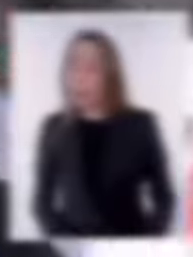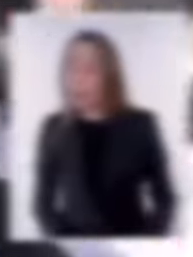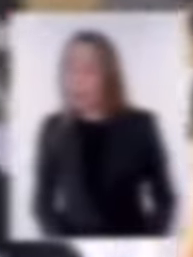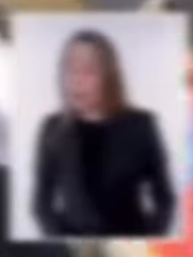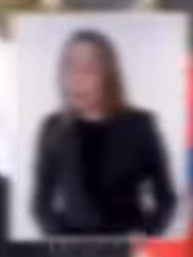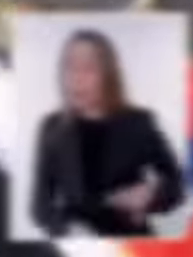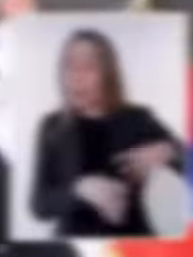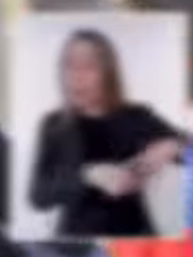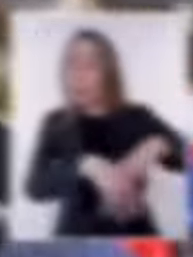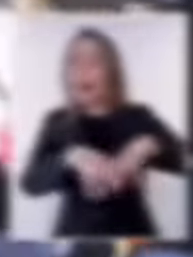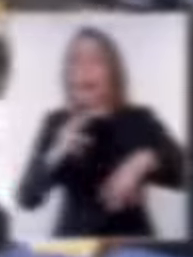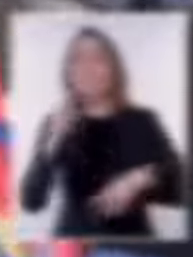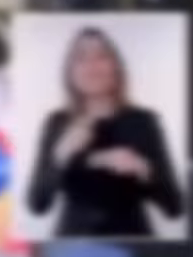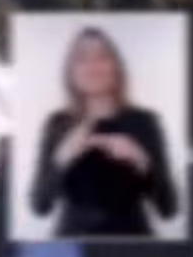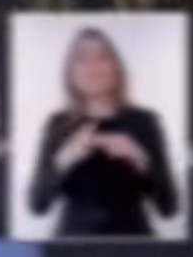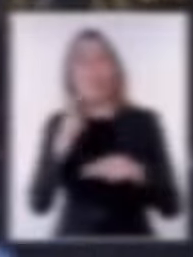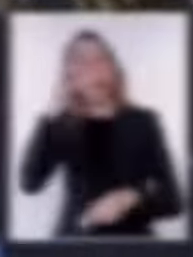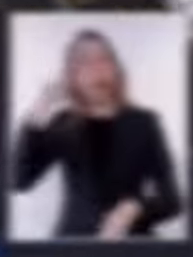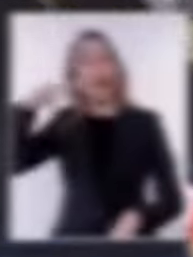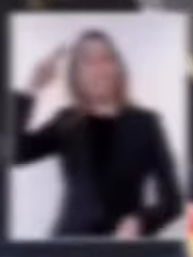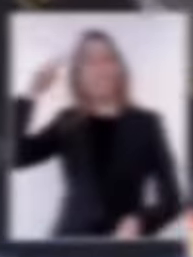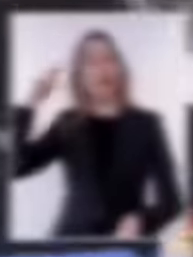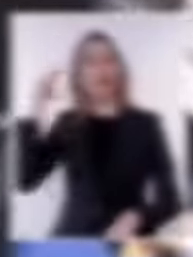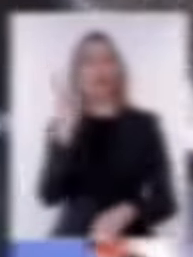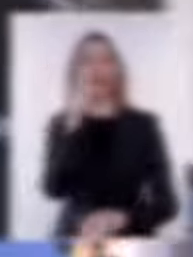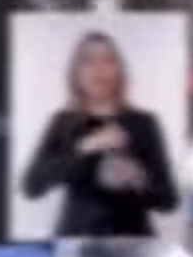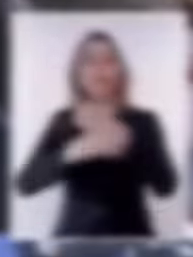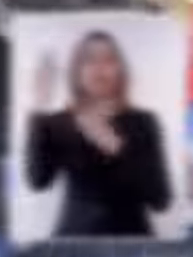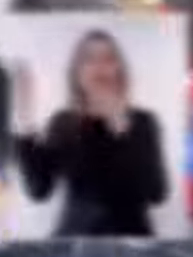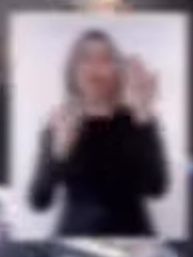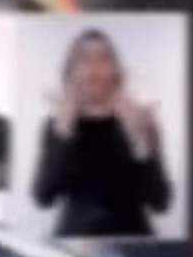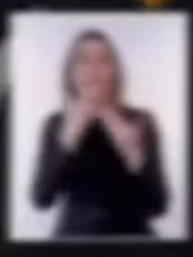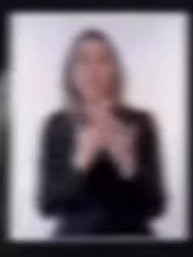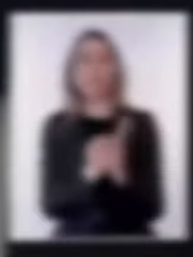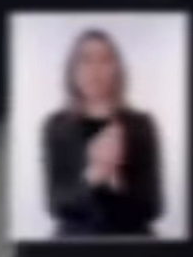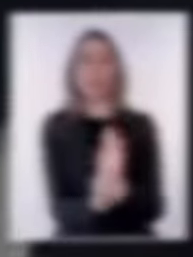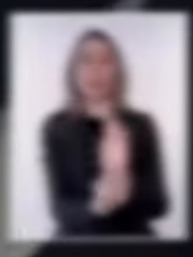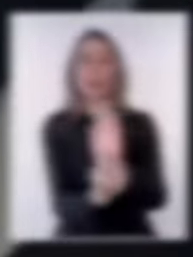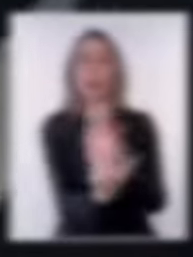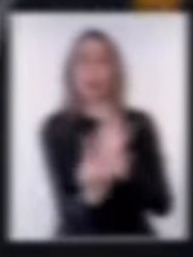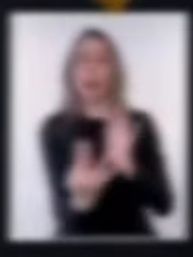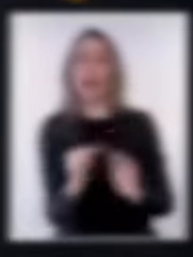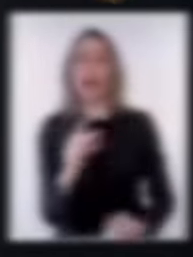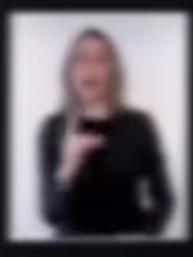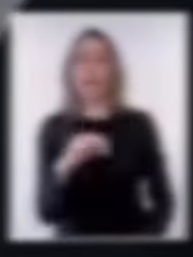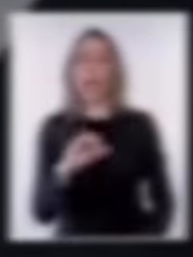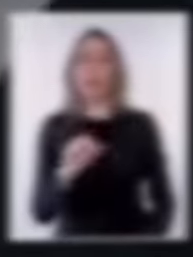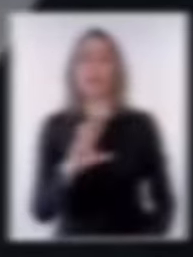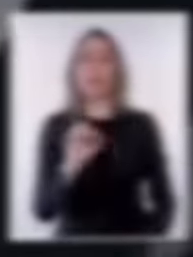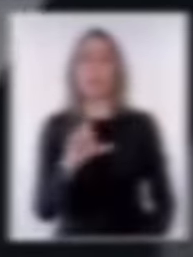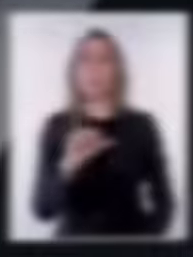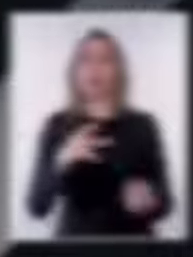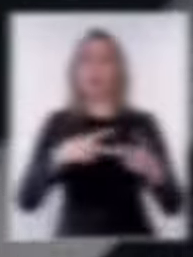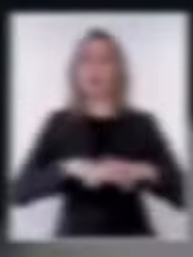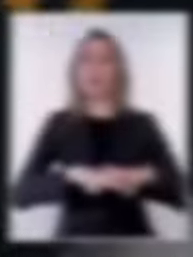De la marcha Recuerdos de 30 años. Inicia su presentación la Academia Politécnica